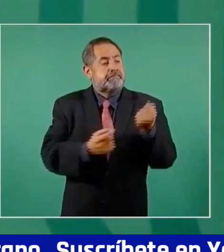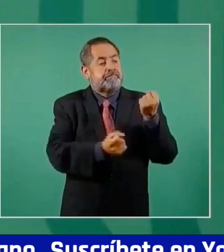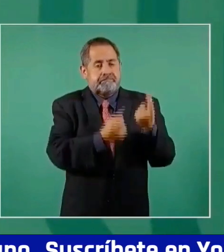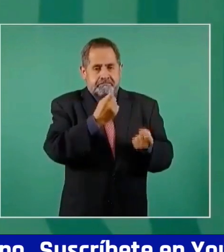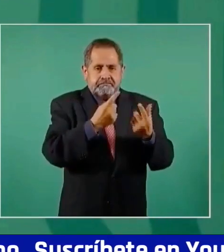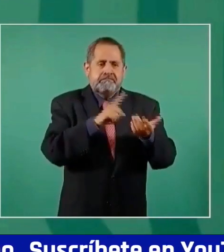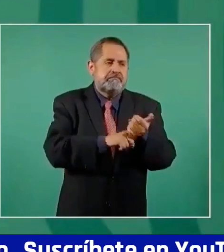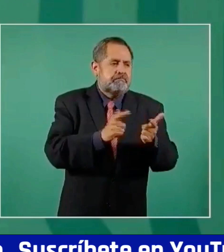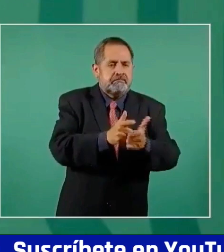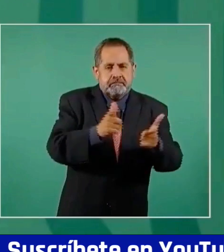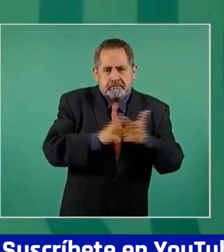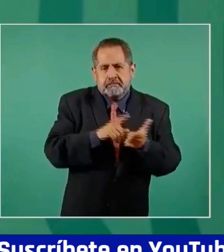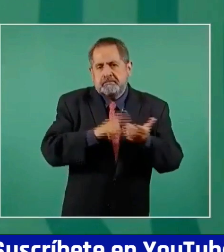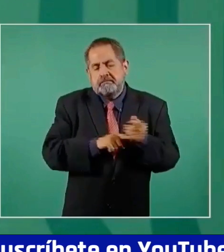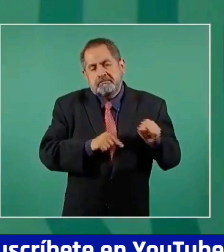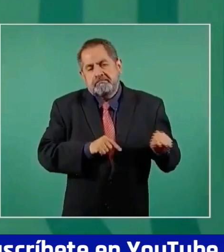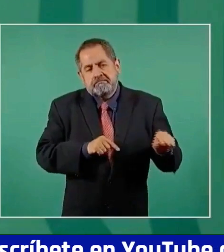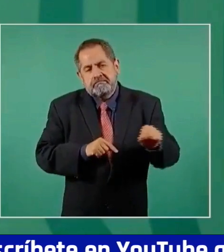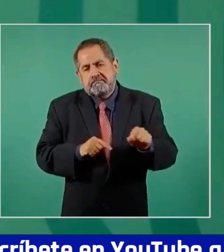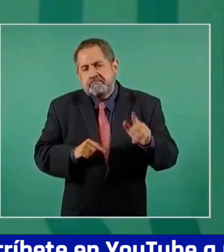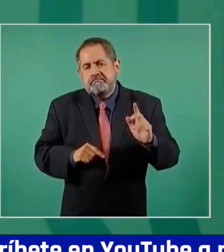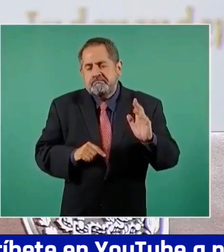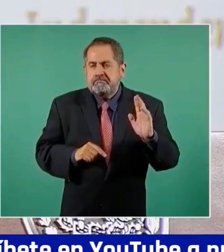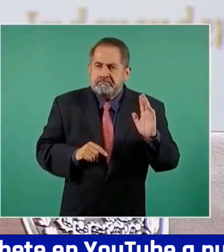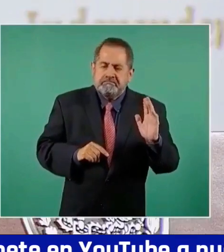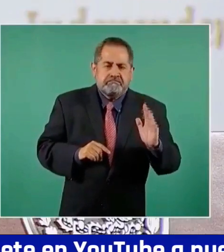personas, grupos